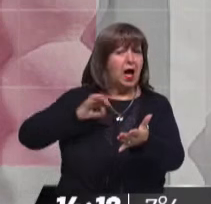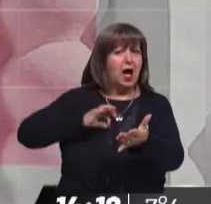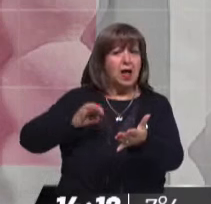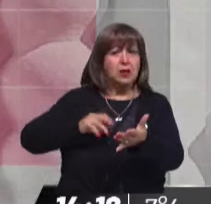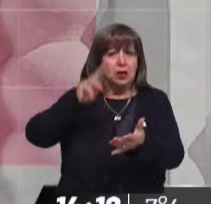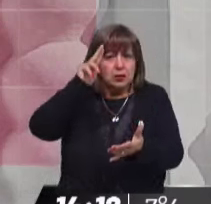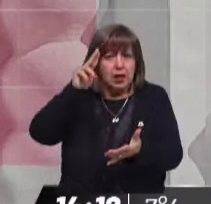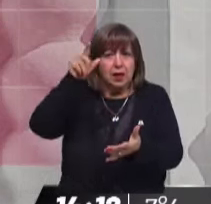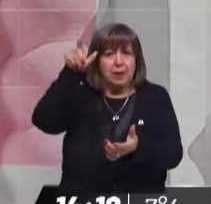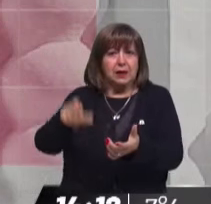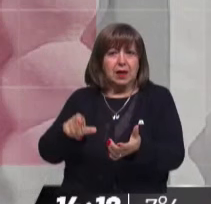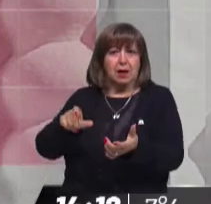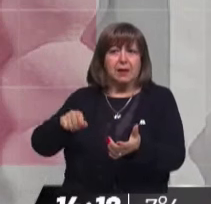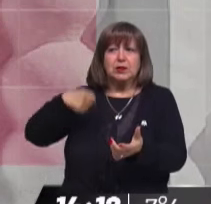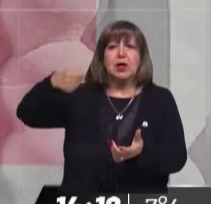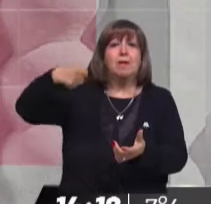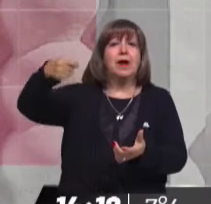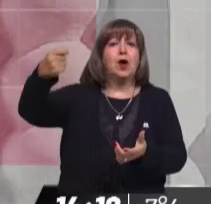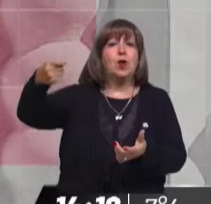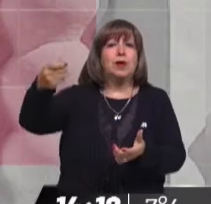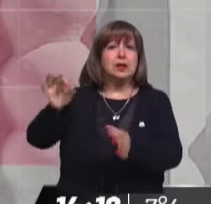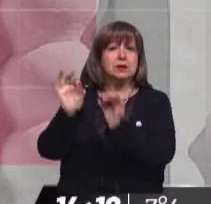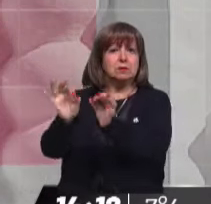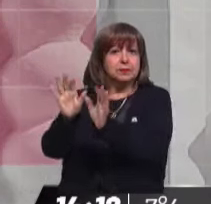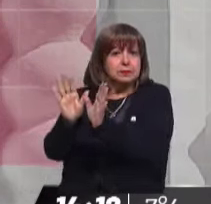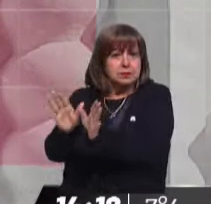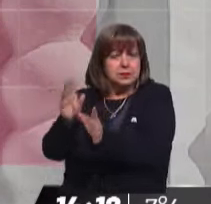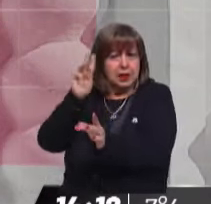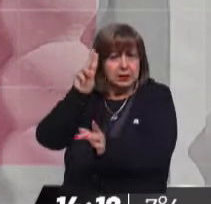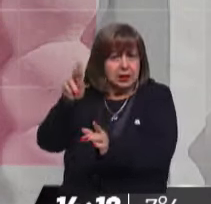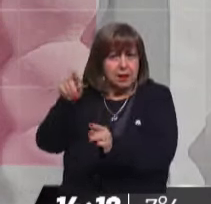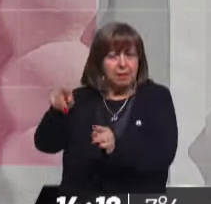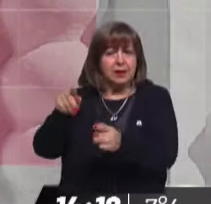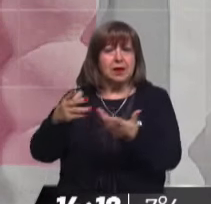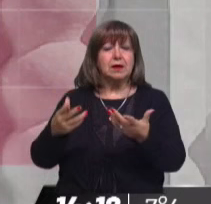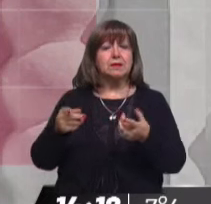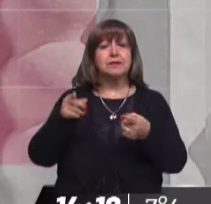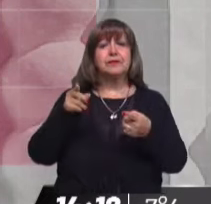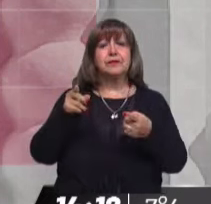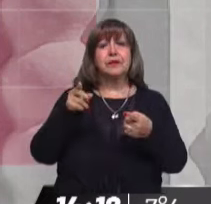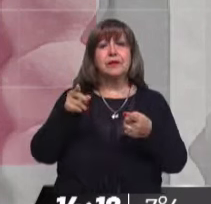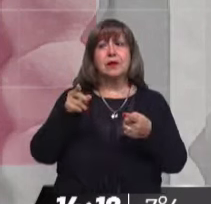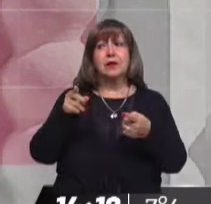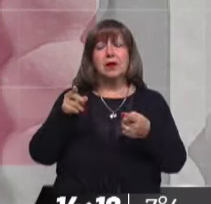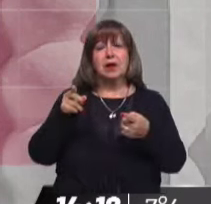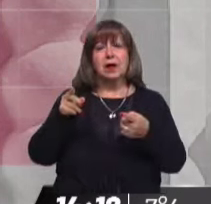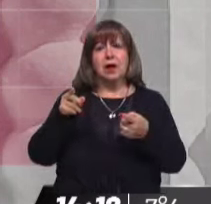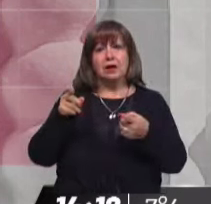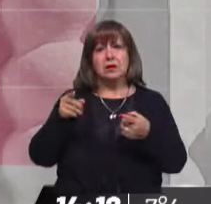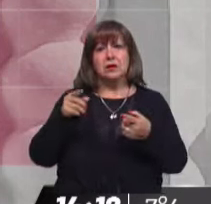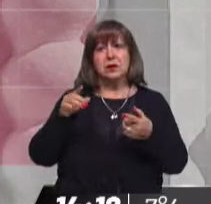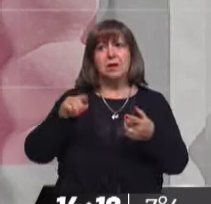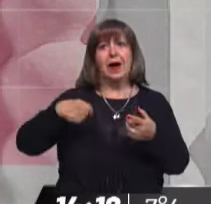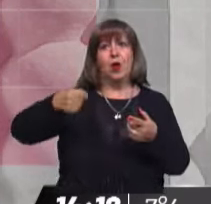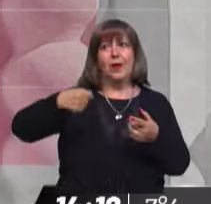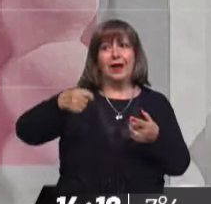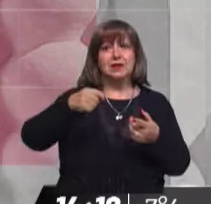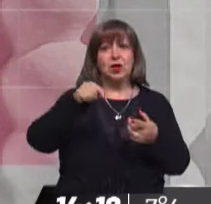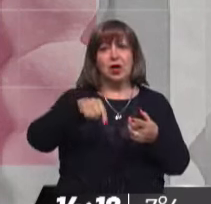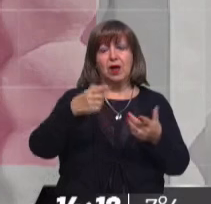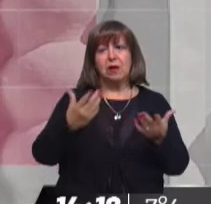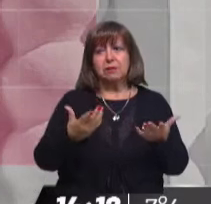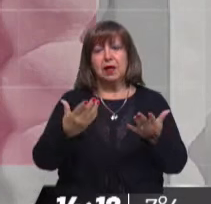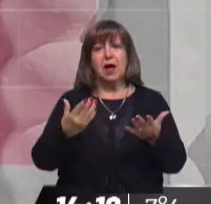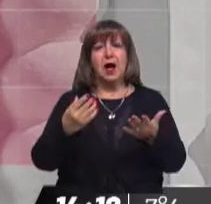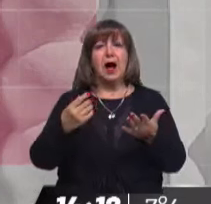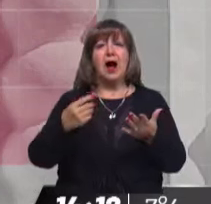están prácticamente en sus niveles mínimos y es el presupuesto nacional el que tiene que salir a solventar las jubilaciones. Ha habido